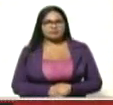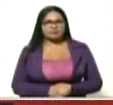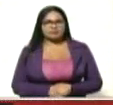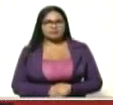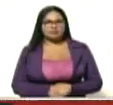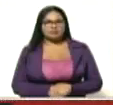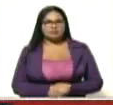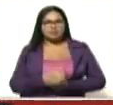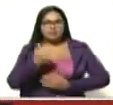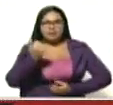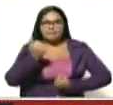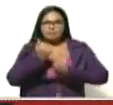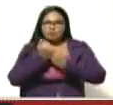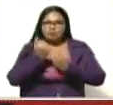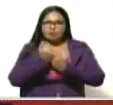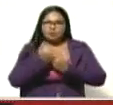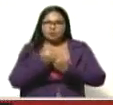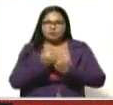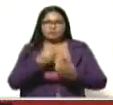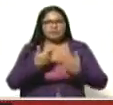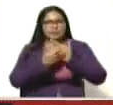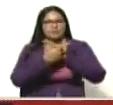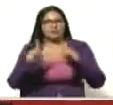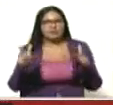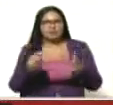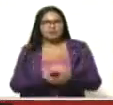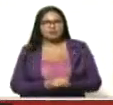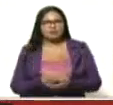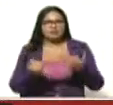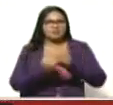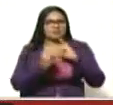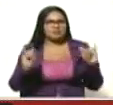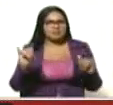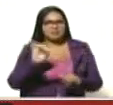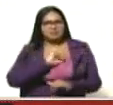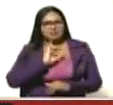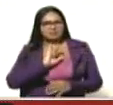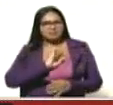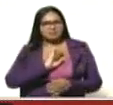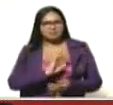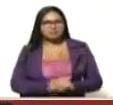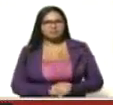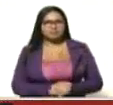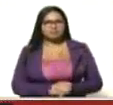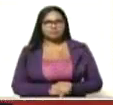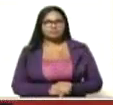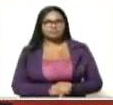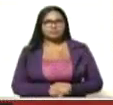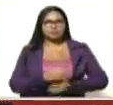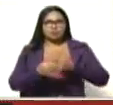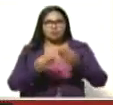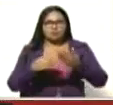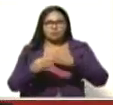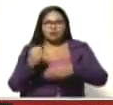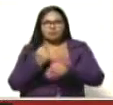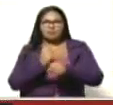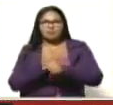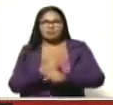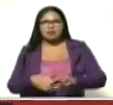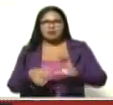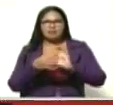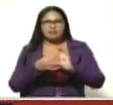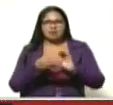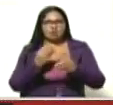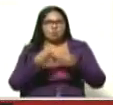de solidaridad, de libertad, de independencia. ¿Cómo vamos a trabajar ustedes, o cómo se